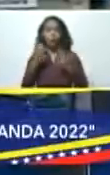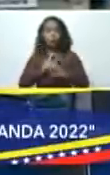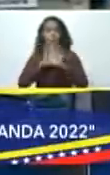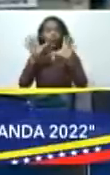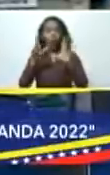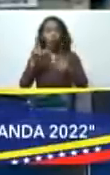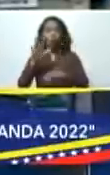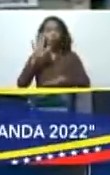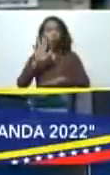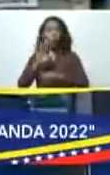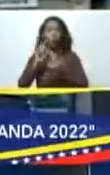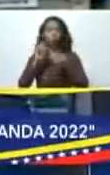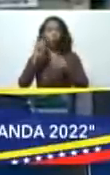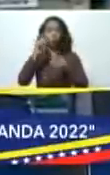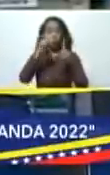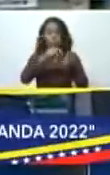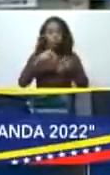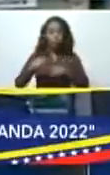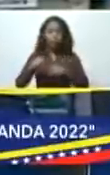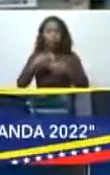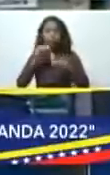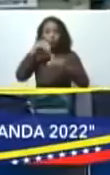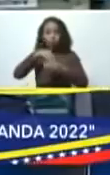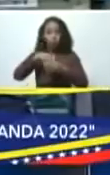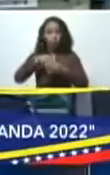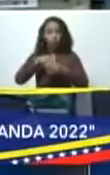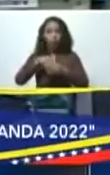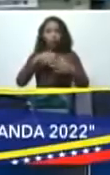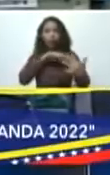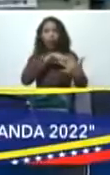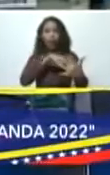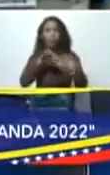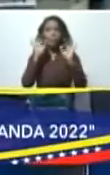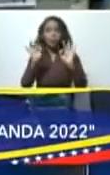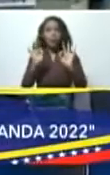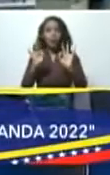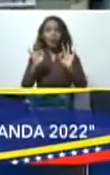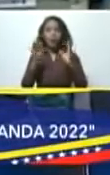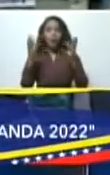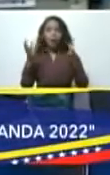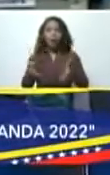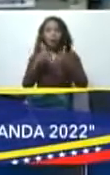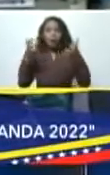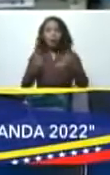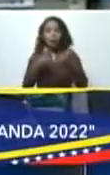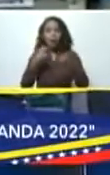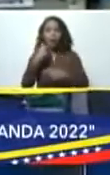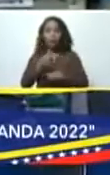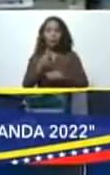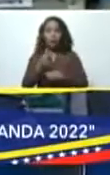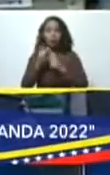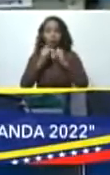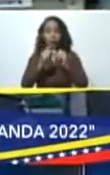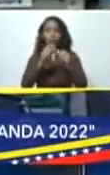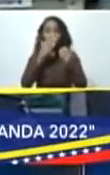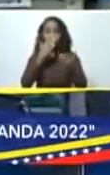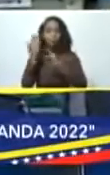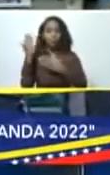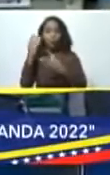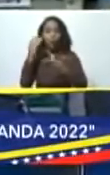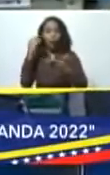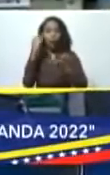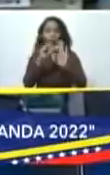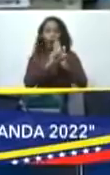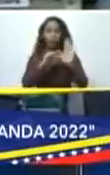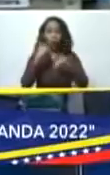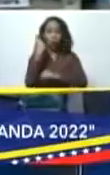como cultivos y crías de guerra las especies vegetales y animales que se indican a continuación. El artículo